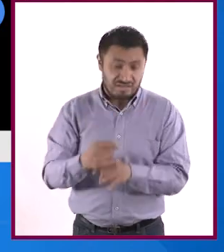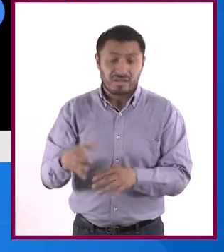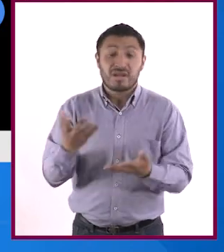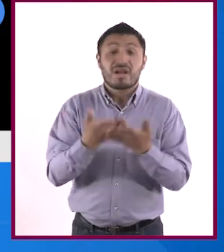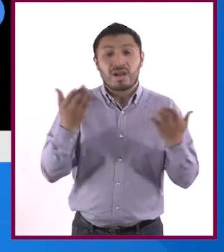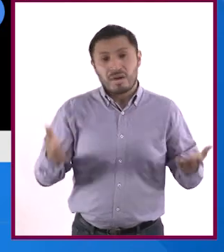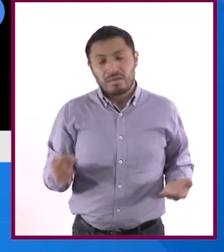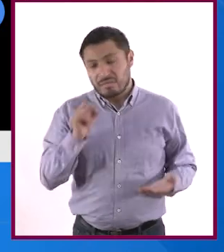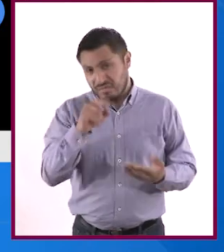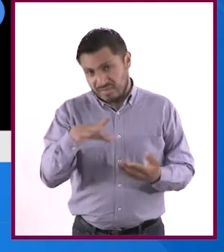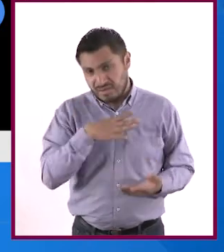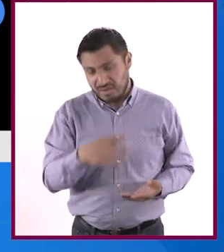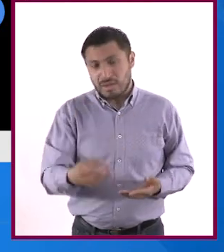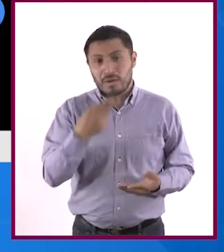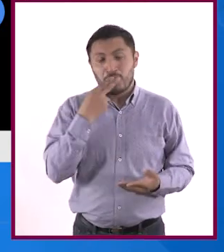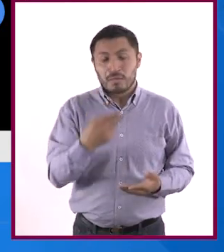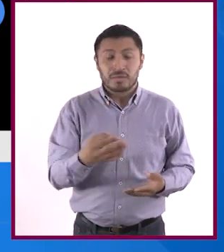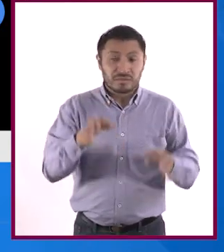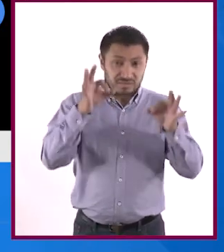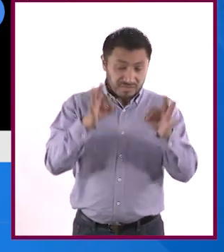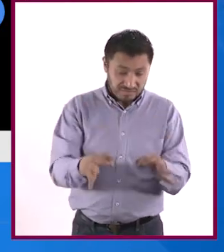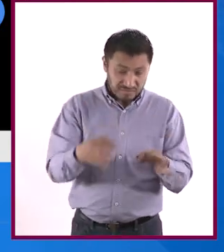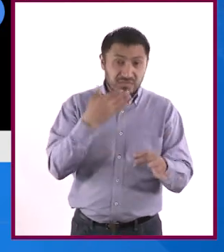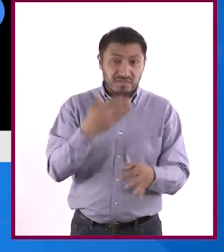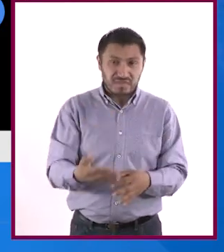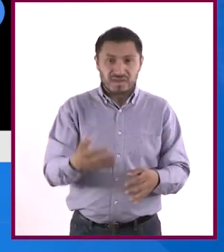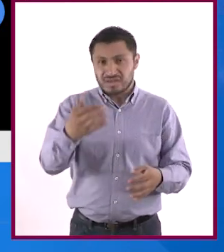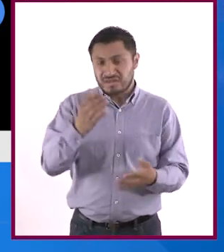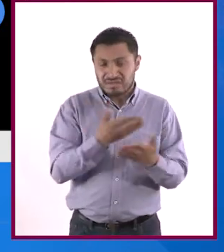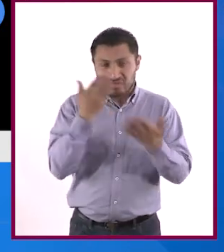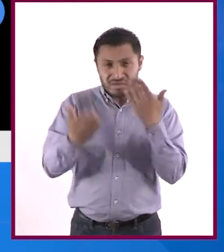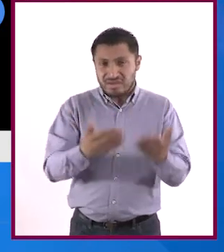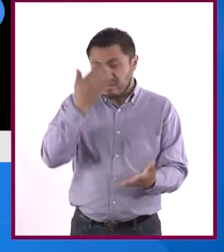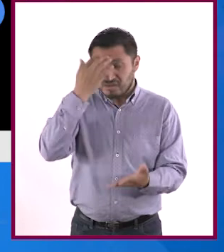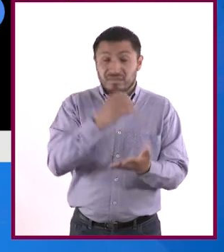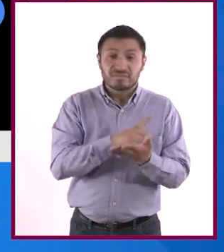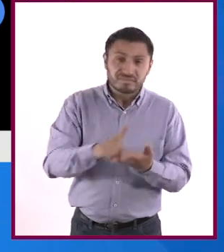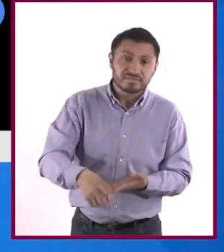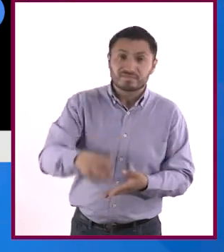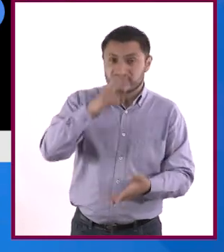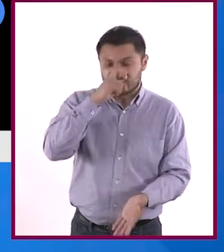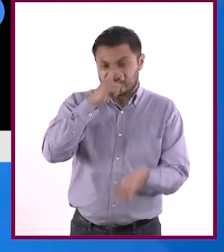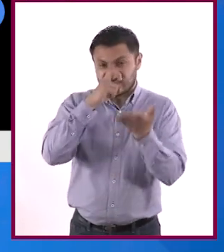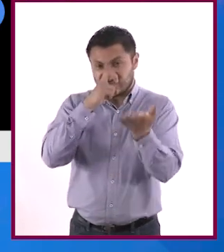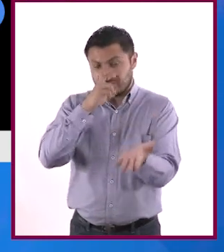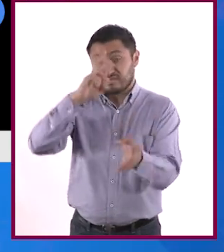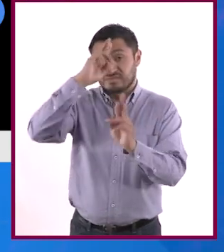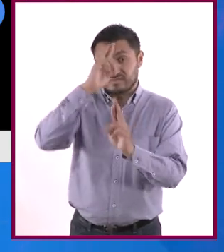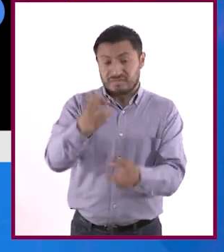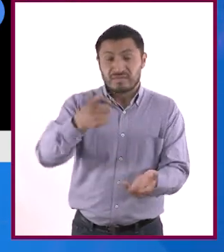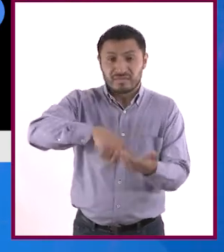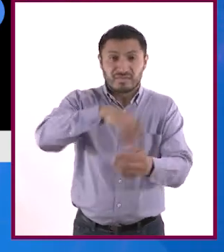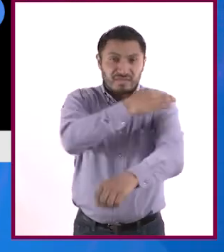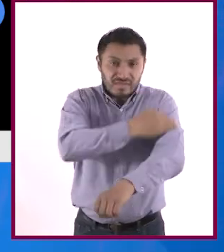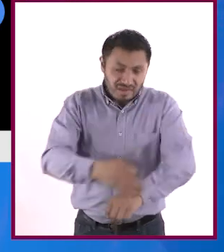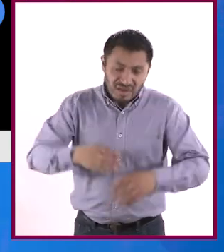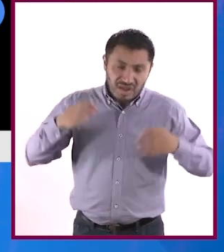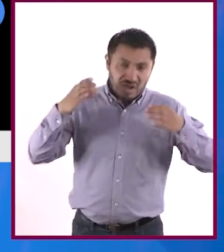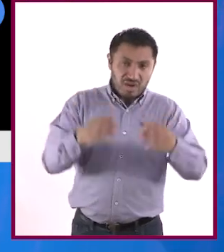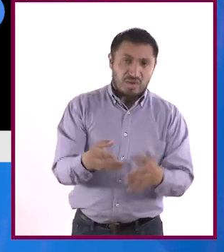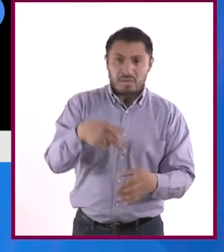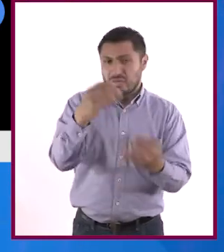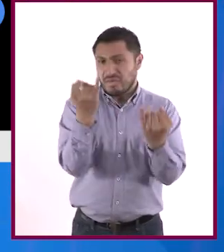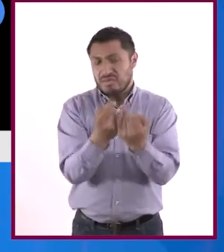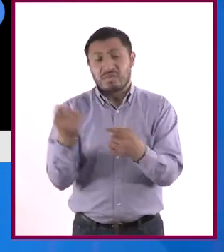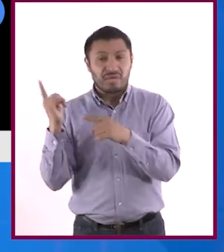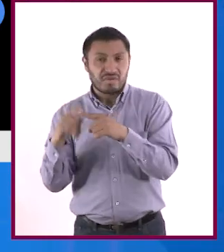también manejan muy bien, ¿no? Estudiar y conocer sus derechos, exigirlos, ¿no? Dentro de la familia, en la comunidad, pero también en